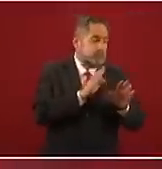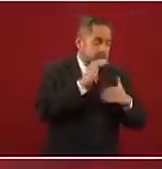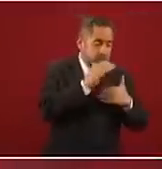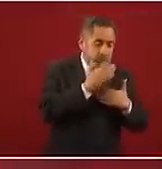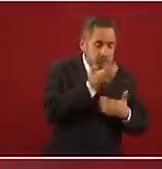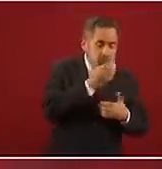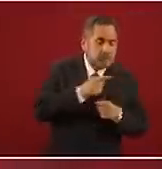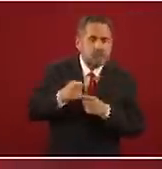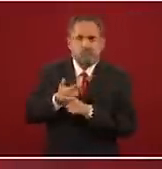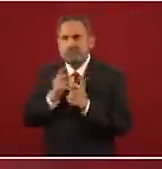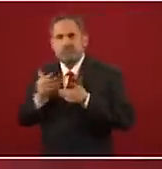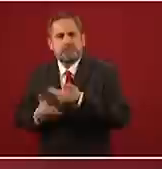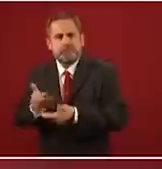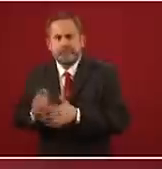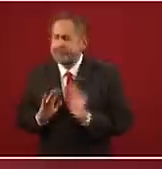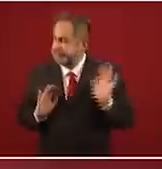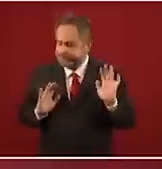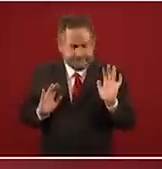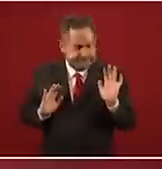Constitución,